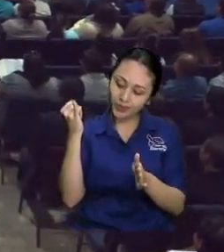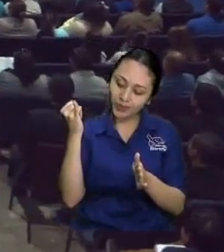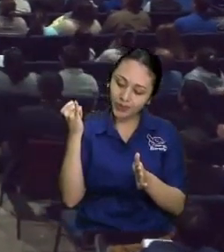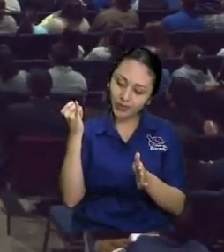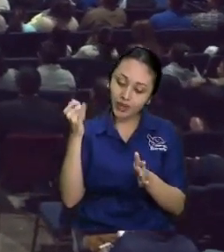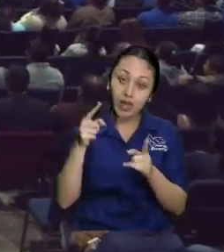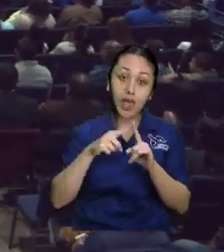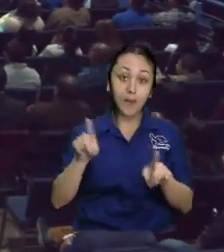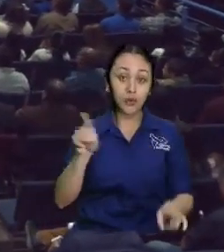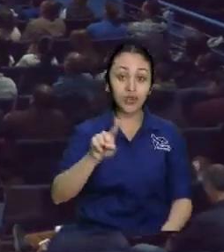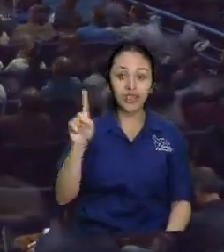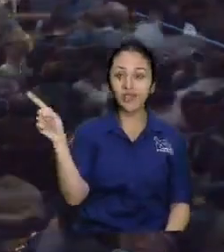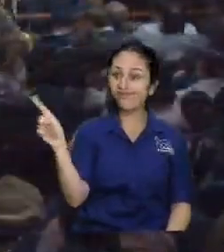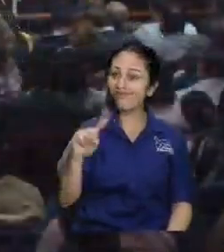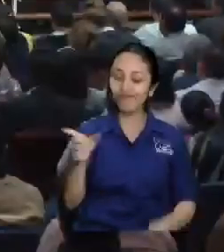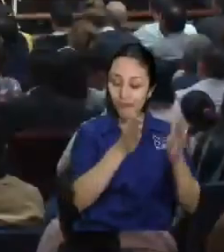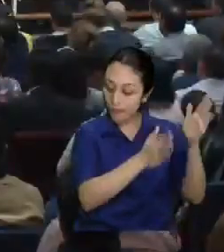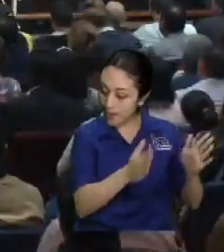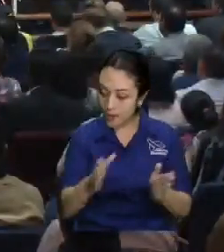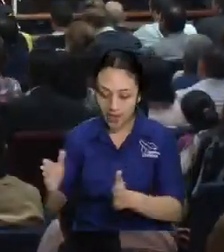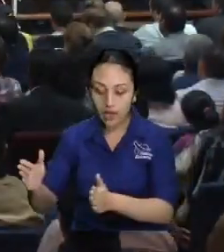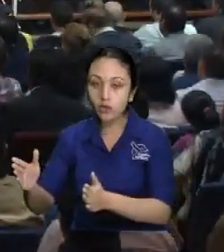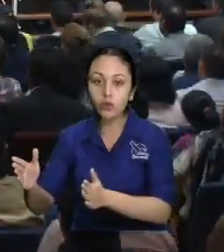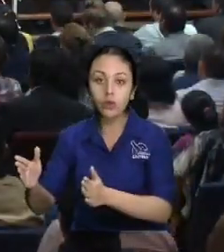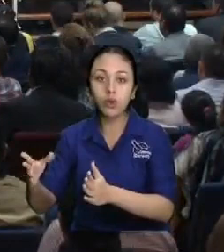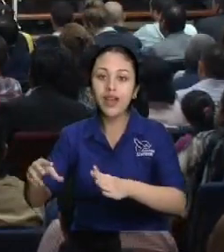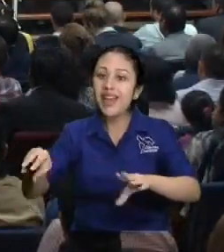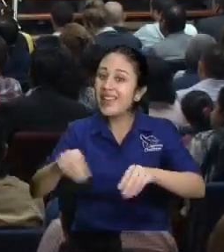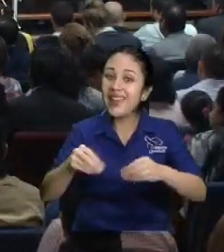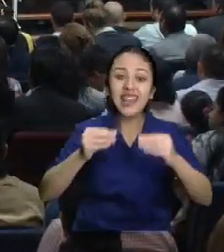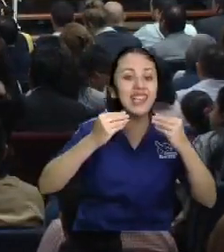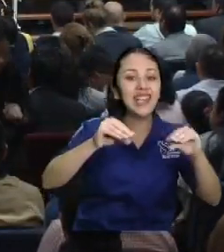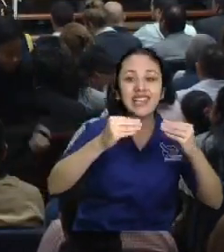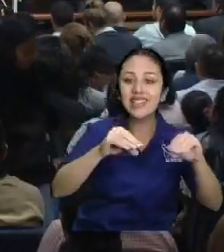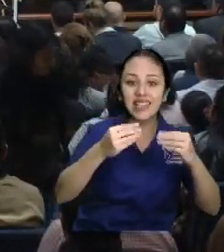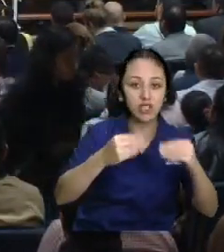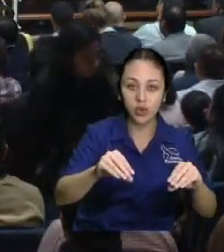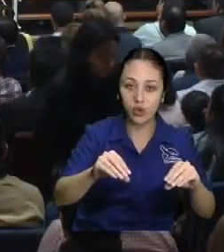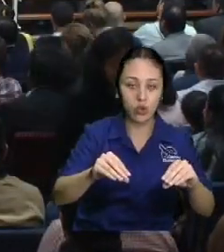Pero usted no estaba preparado para eso. Nadie le dio entrenamiento para hacer eso.